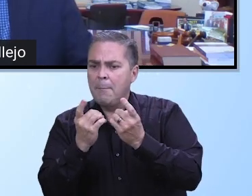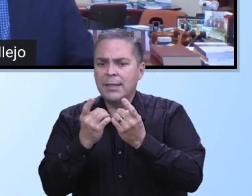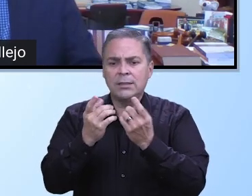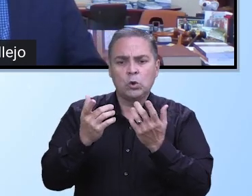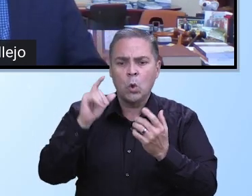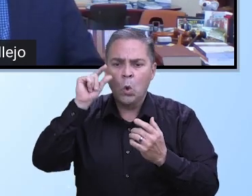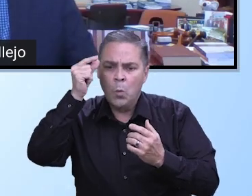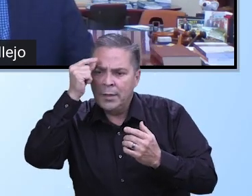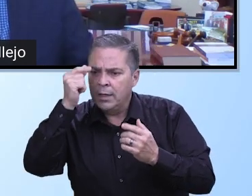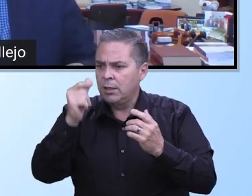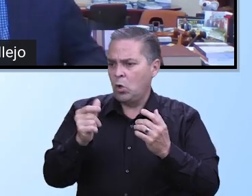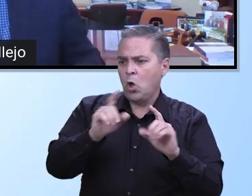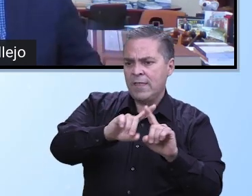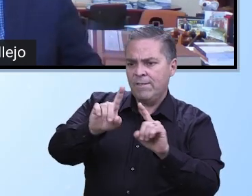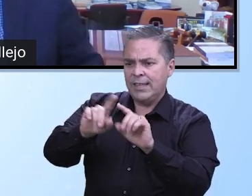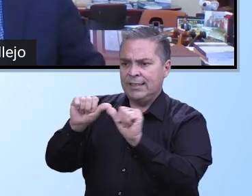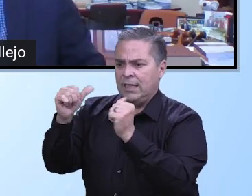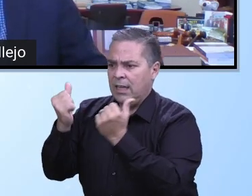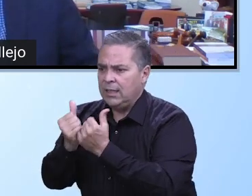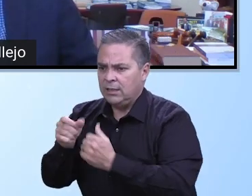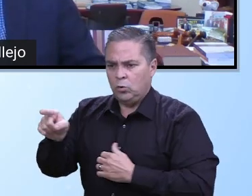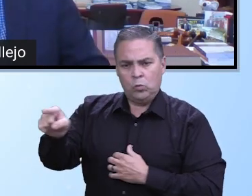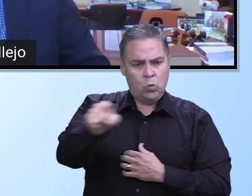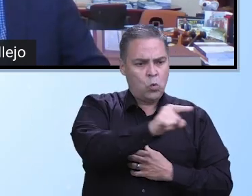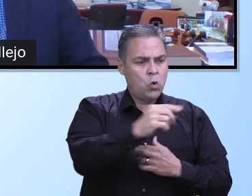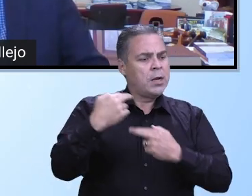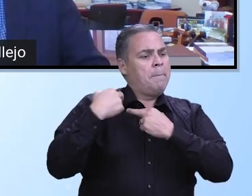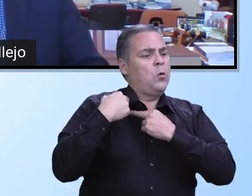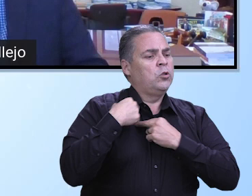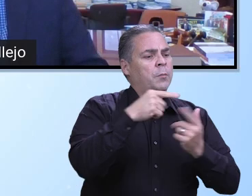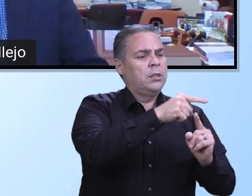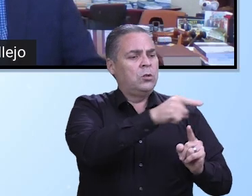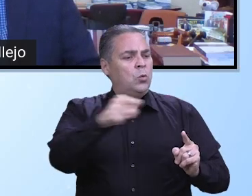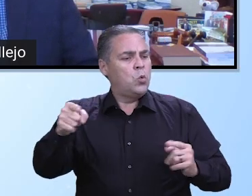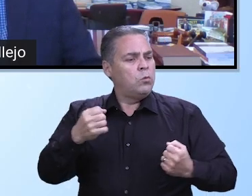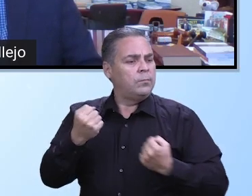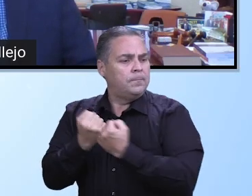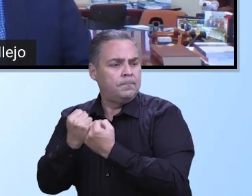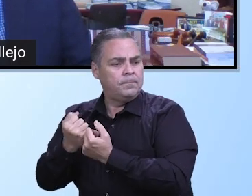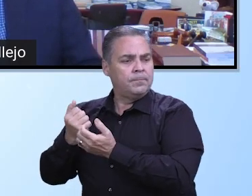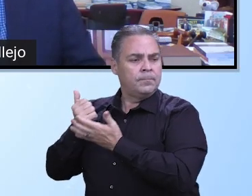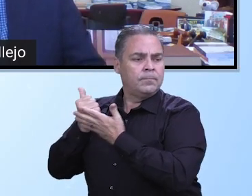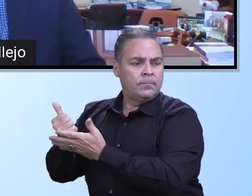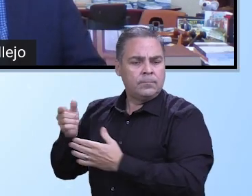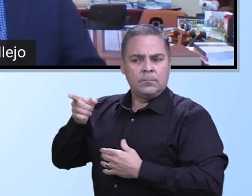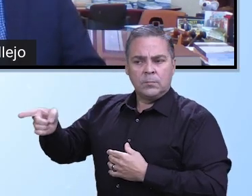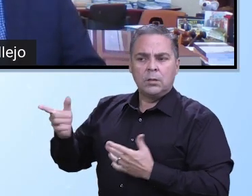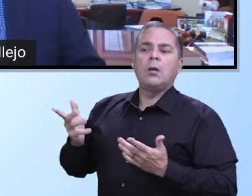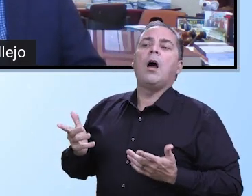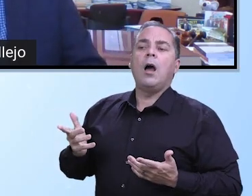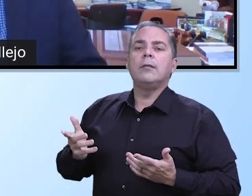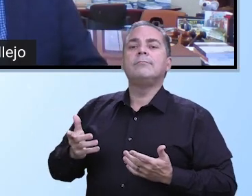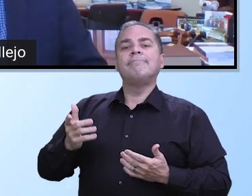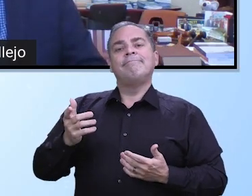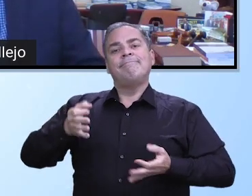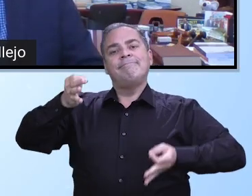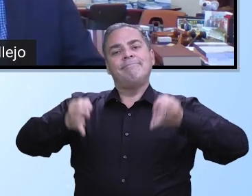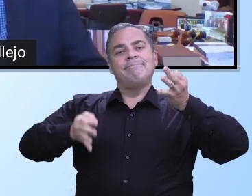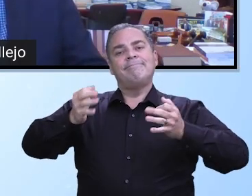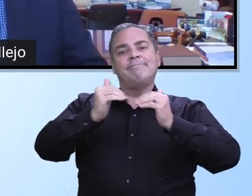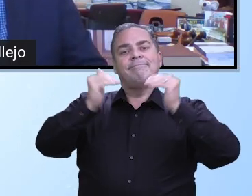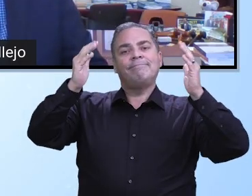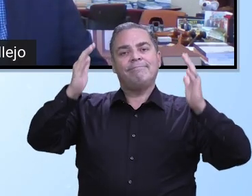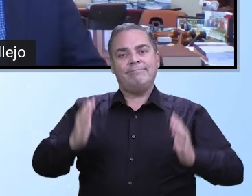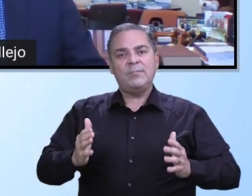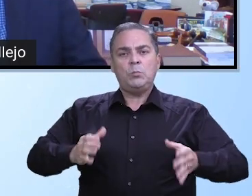decía en un principio, ¿verdad? El poder facilitar que esta persona pueda recibir esos derechos. Porque una de las cosas, uno de los principios fundamentales que